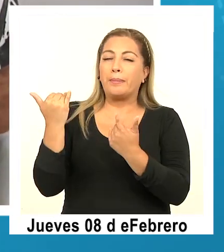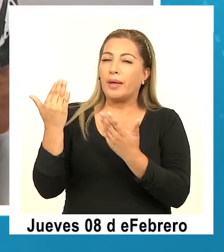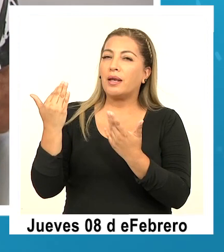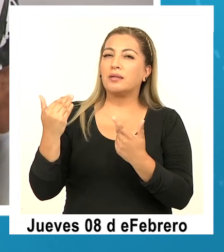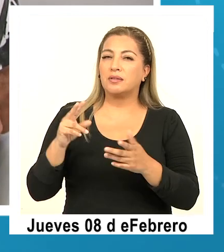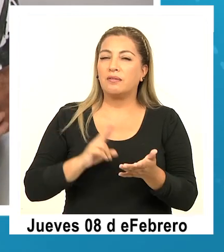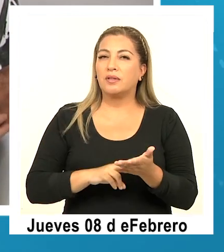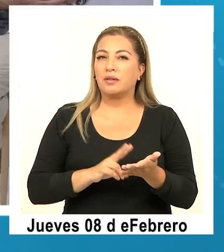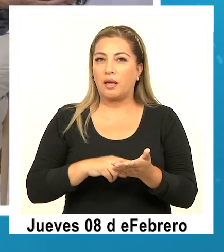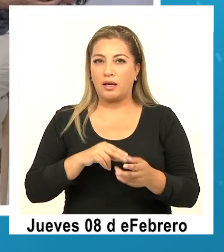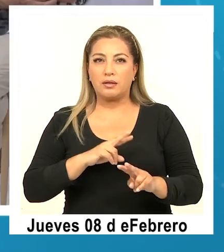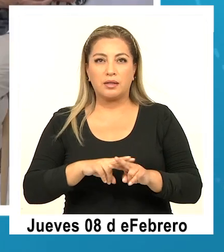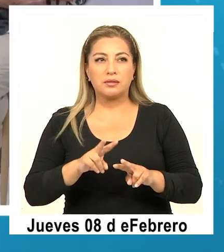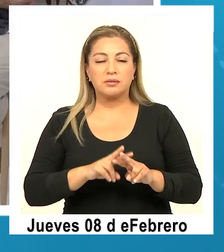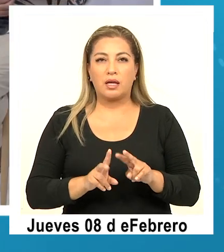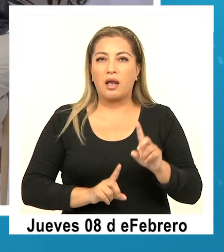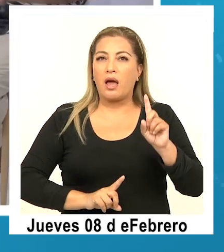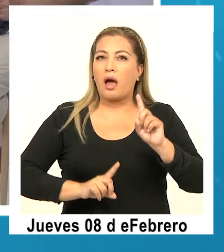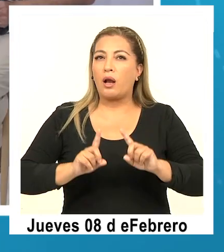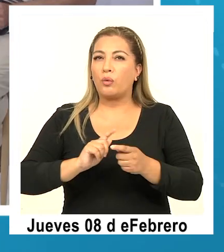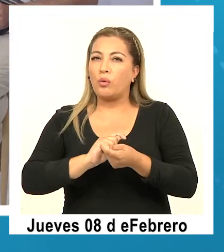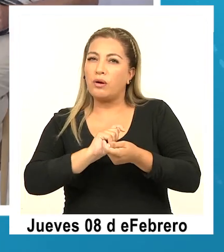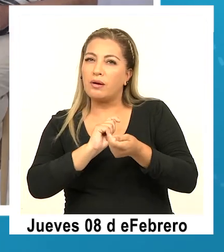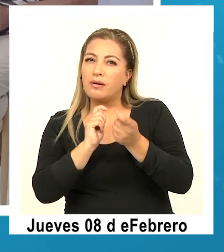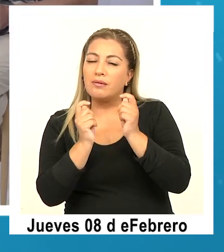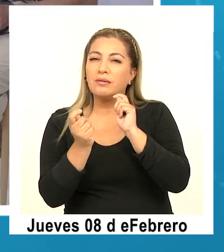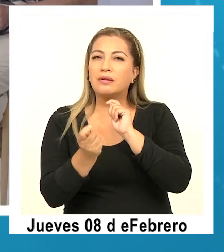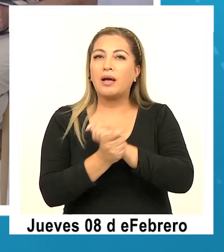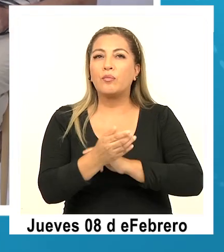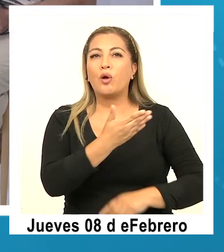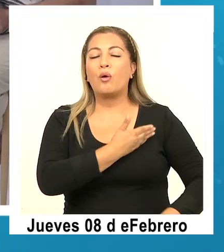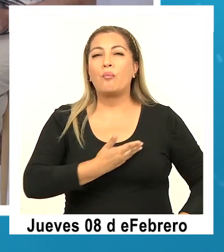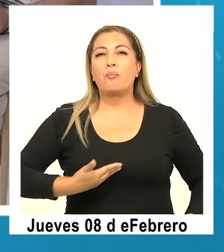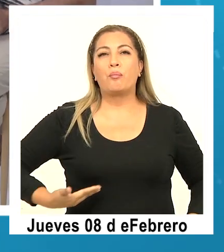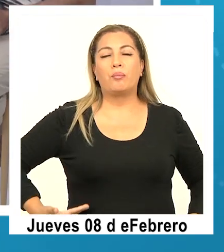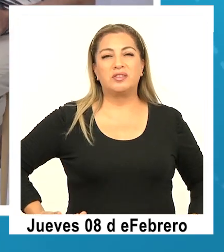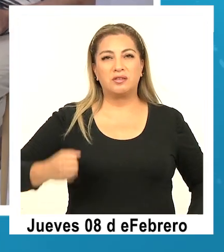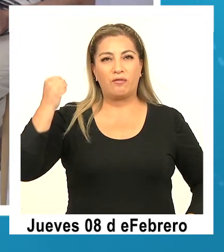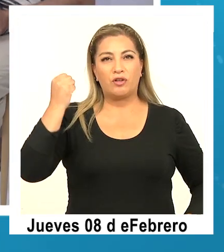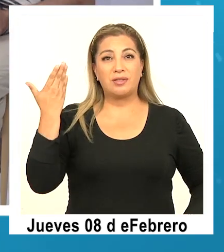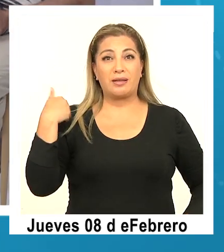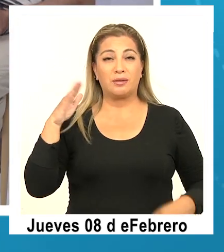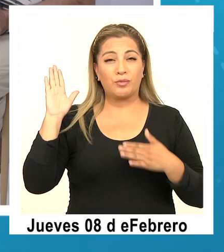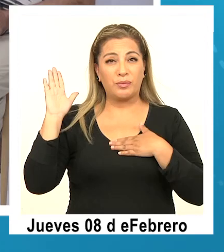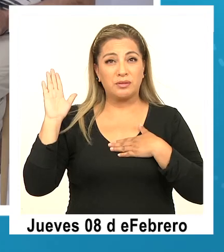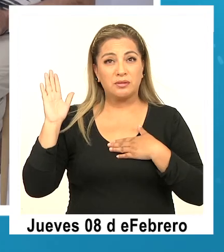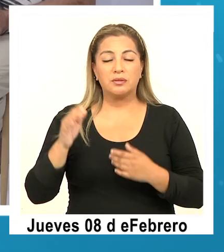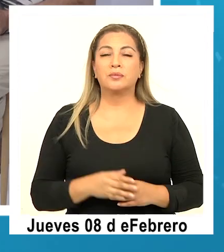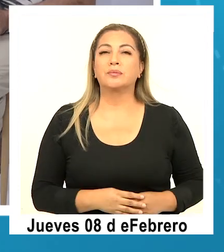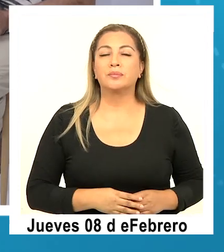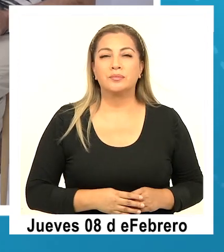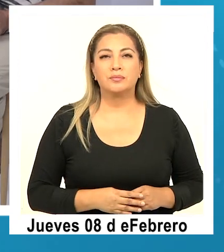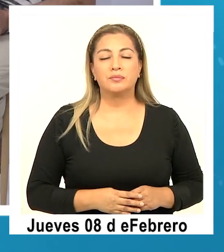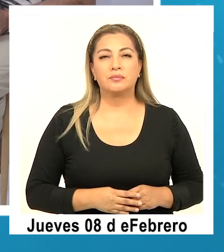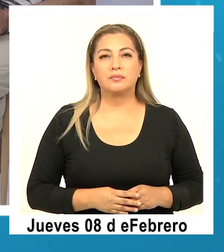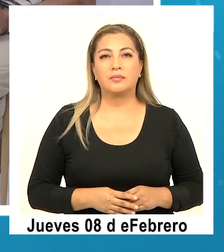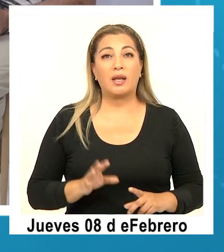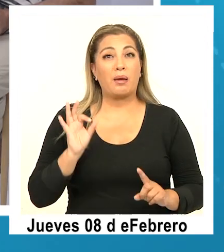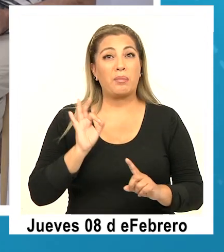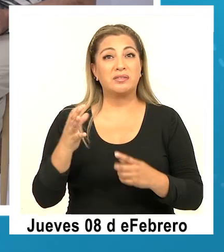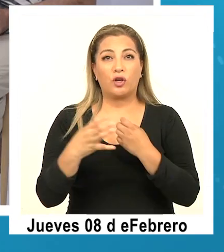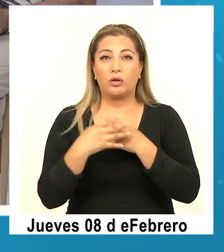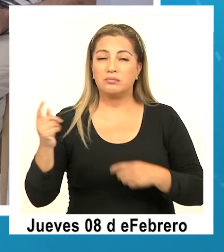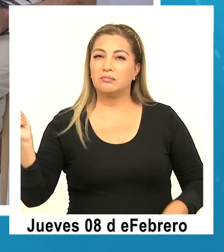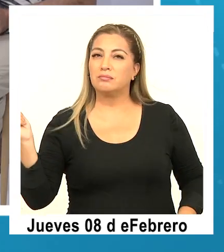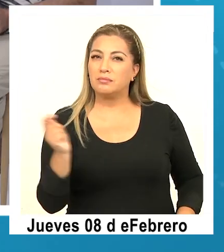realmente se logren por lo menos algunas de las reformas prometidas por el presidente Boric? Mire, yo creo que particularmente aquí en esta